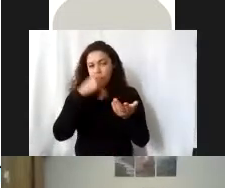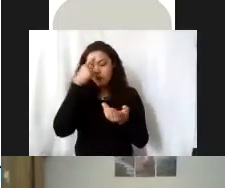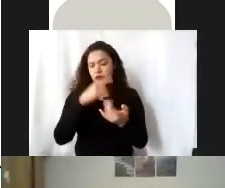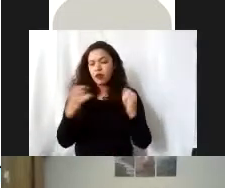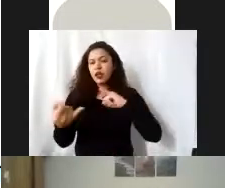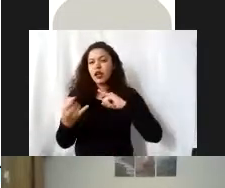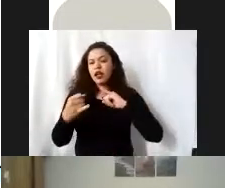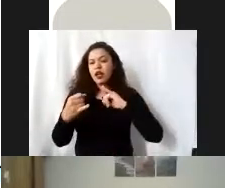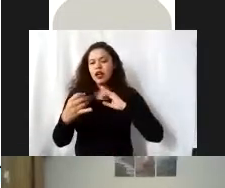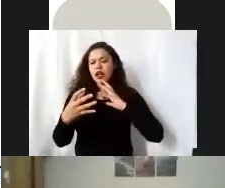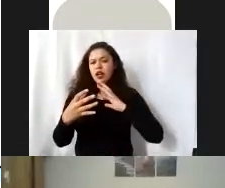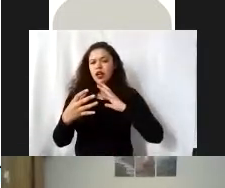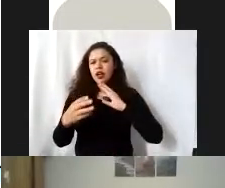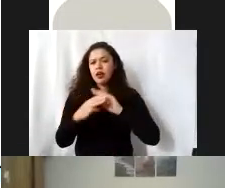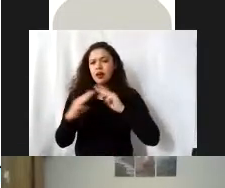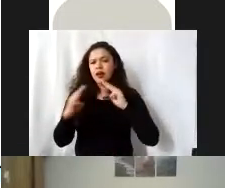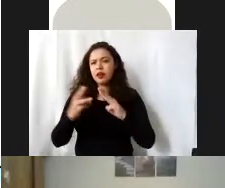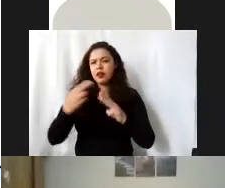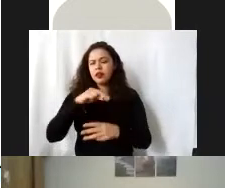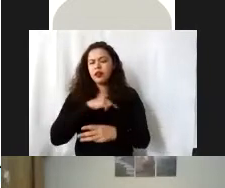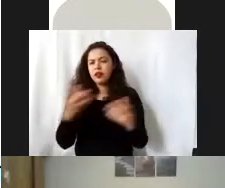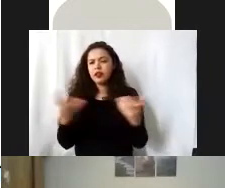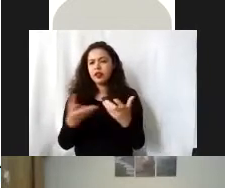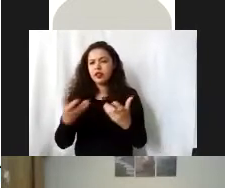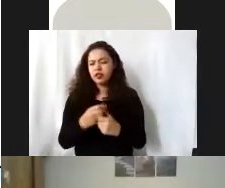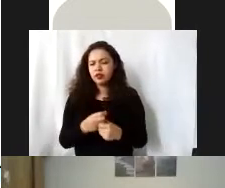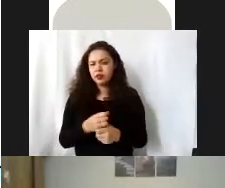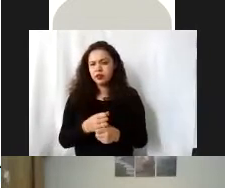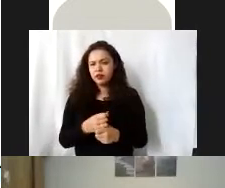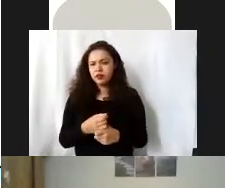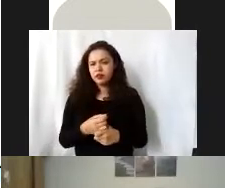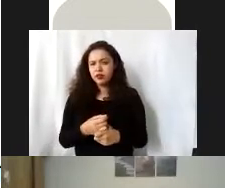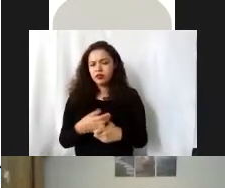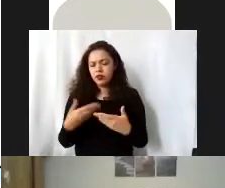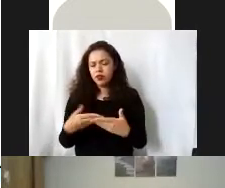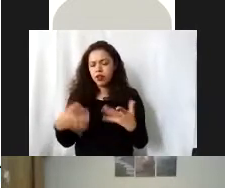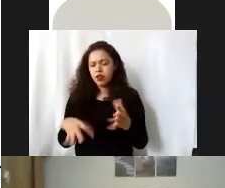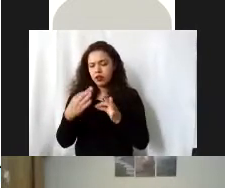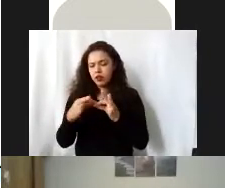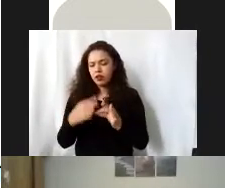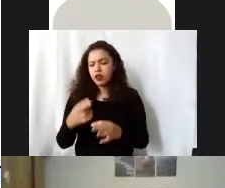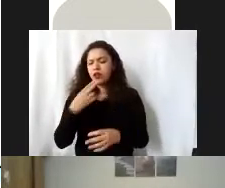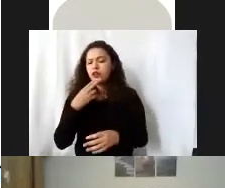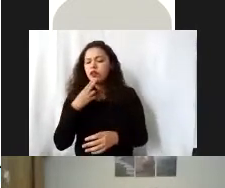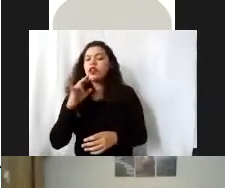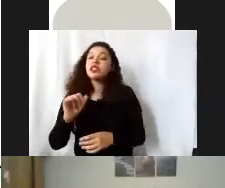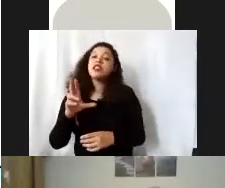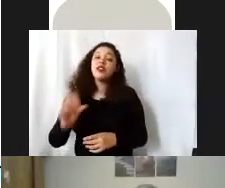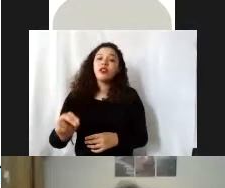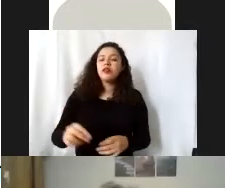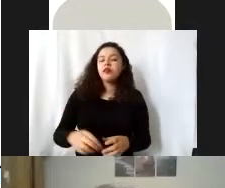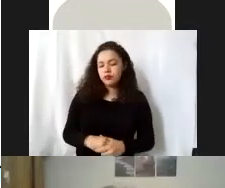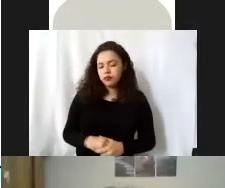si esos indicadores que estamos manejando son en este momento útiles o ya no, ¿sí?